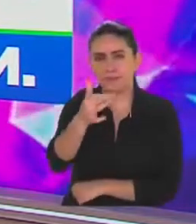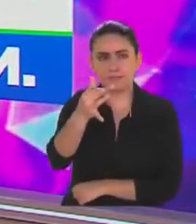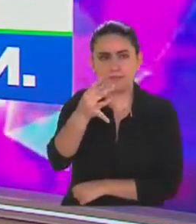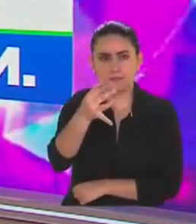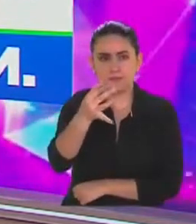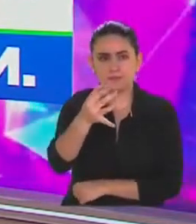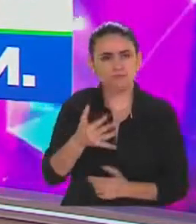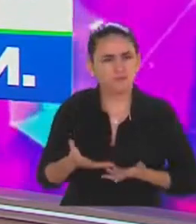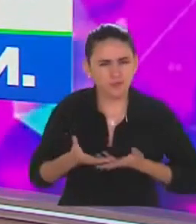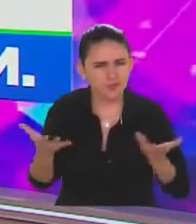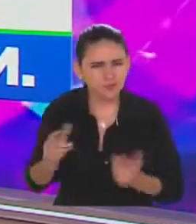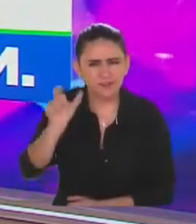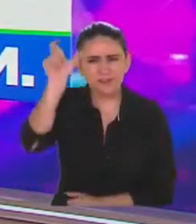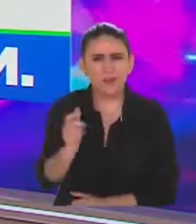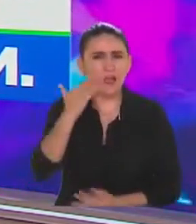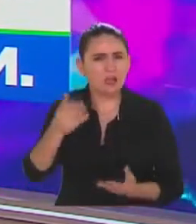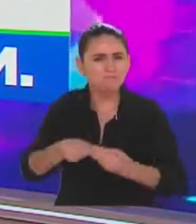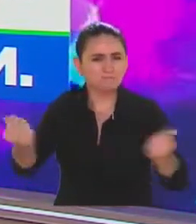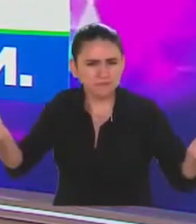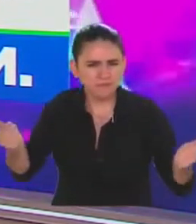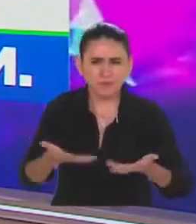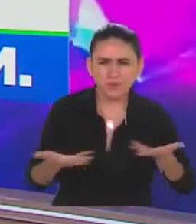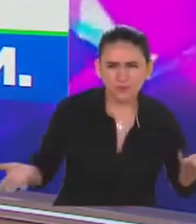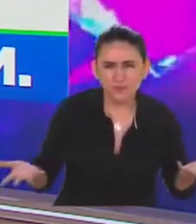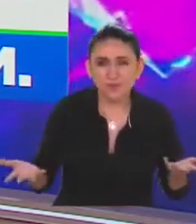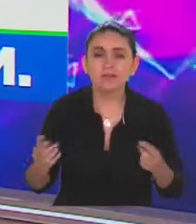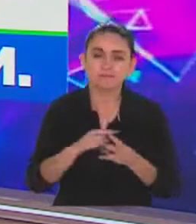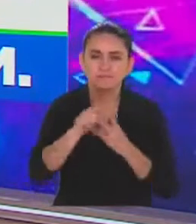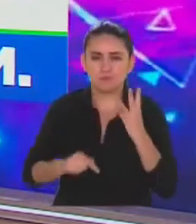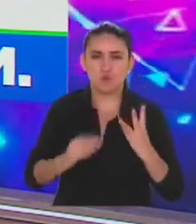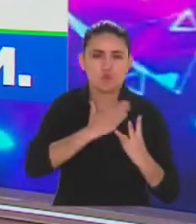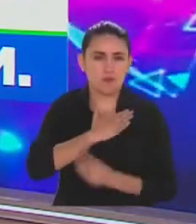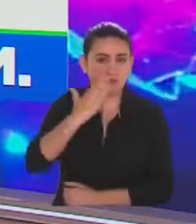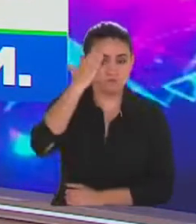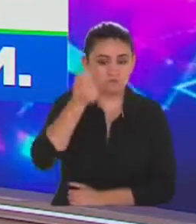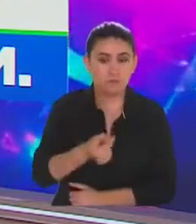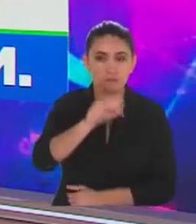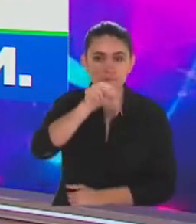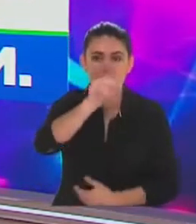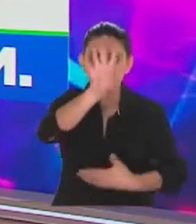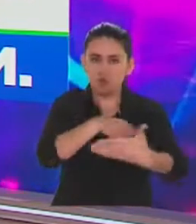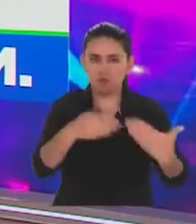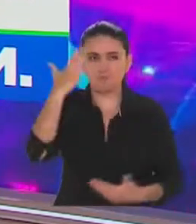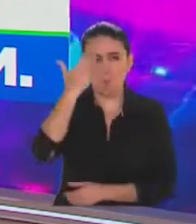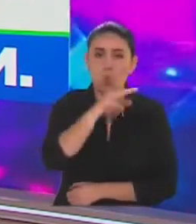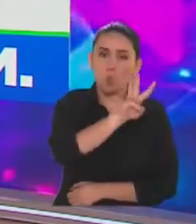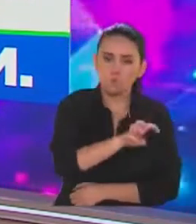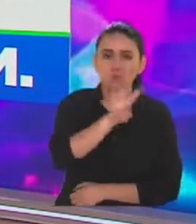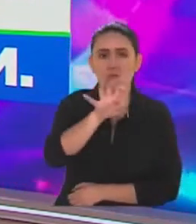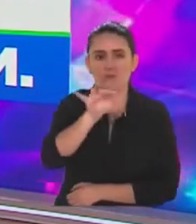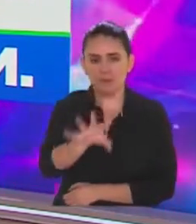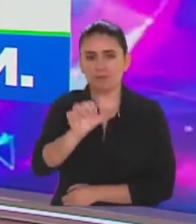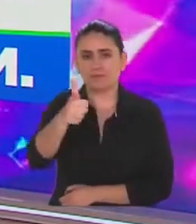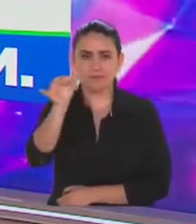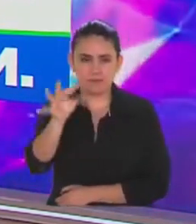media de la noche con el suspenso y la intriga por cuenta de Dónde Está Elisa. Ya sabe, a partir de este martes 16 de agosto, por aquí, por